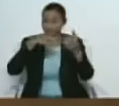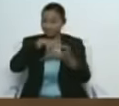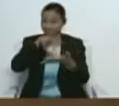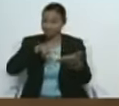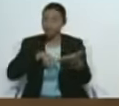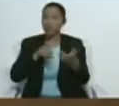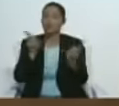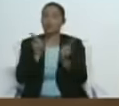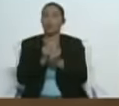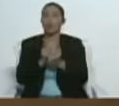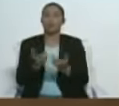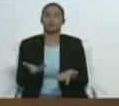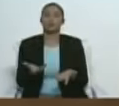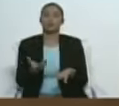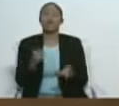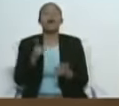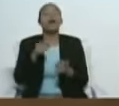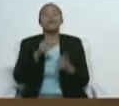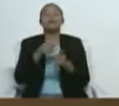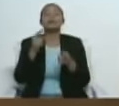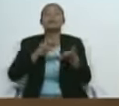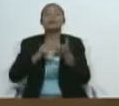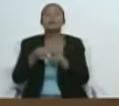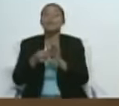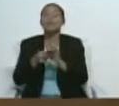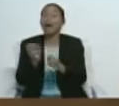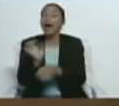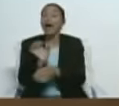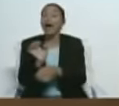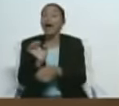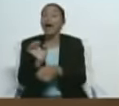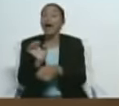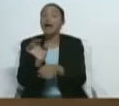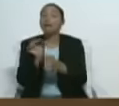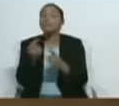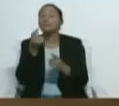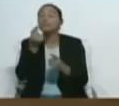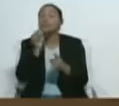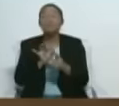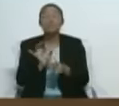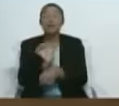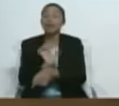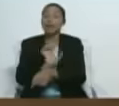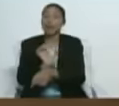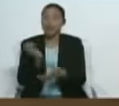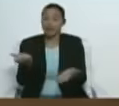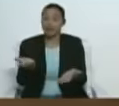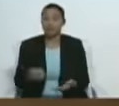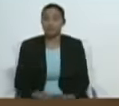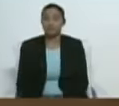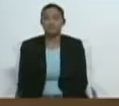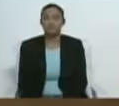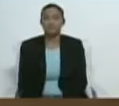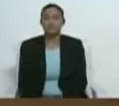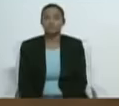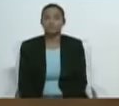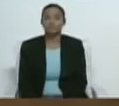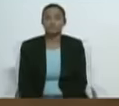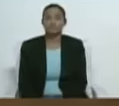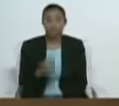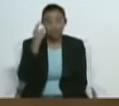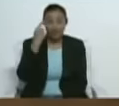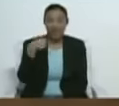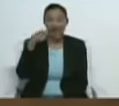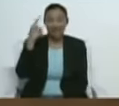un suceso muy delicado en plena inscripción del ciudadano presidente de la república Nicolás